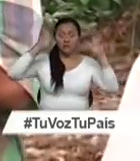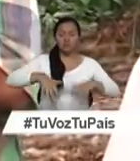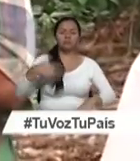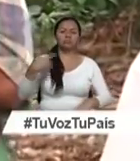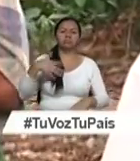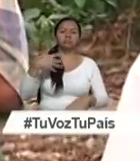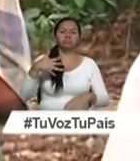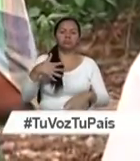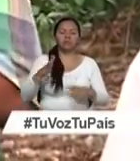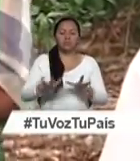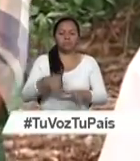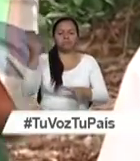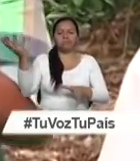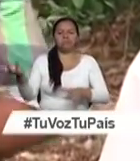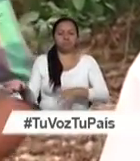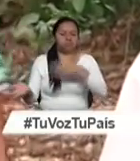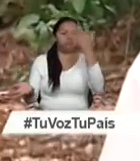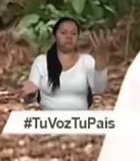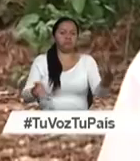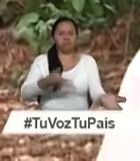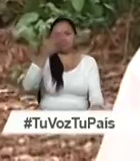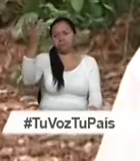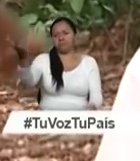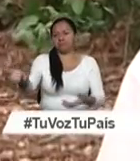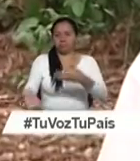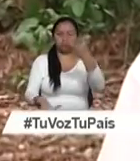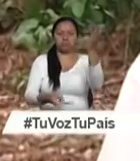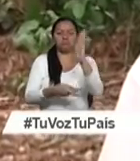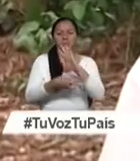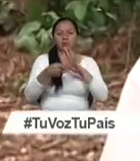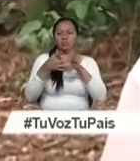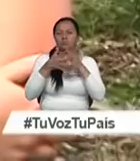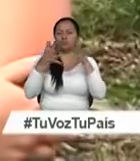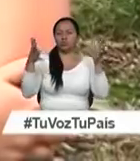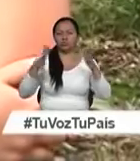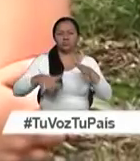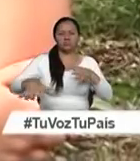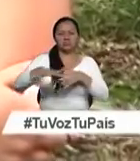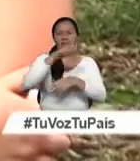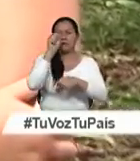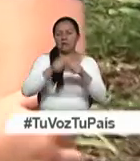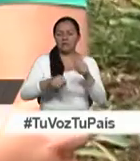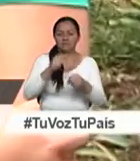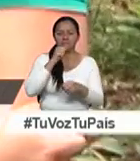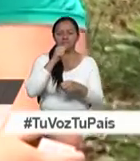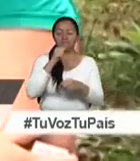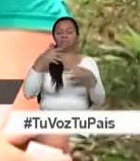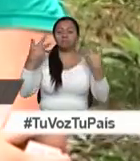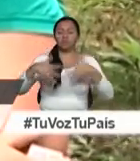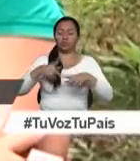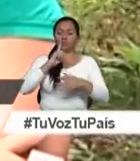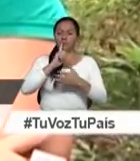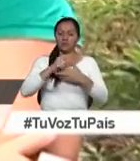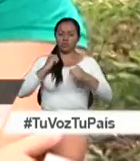rebotaba eso. Y rebotaba ese petróleo y se mandaba por los esteros. Lo que ha sido un